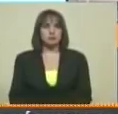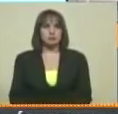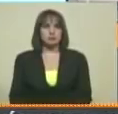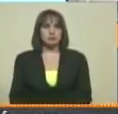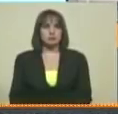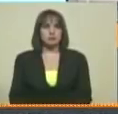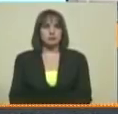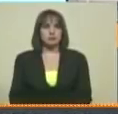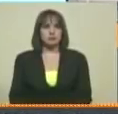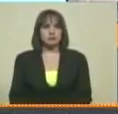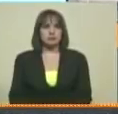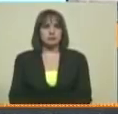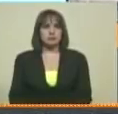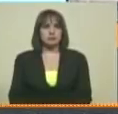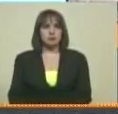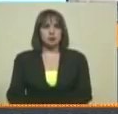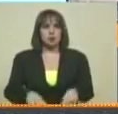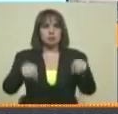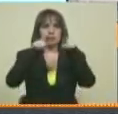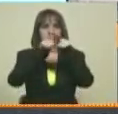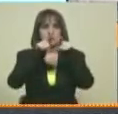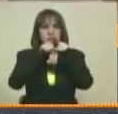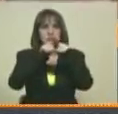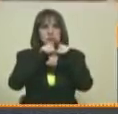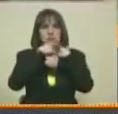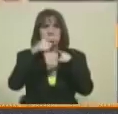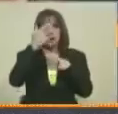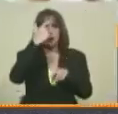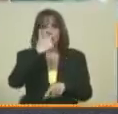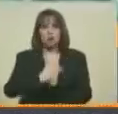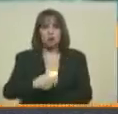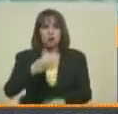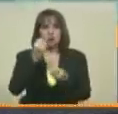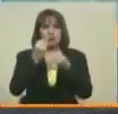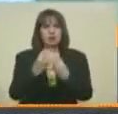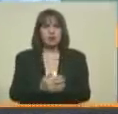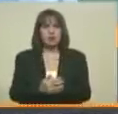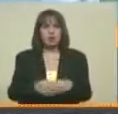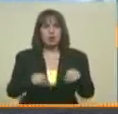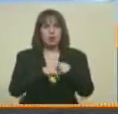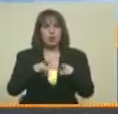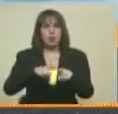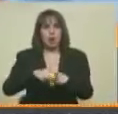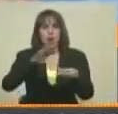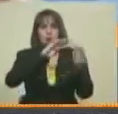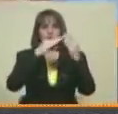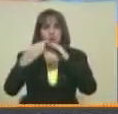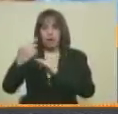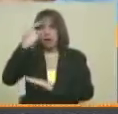Igualmente Alfredo González, comunero y miliciano.